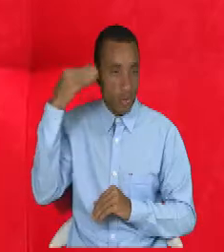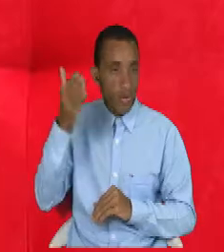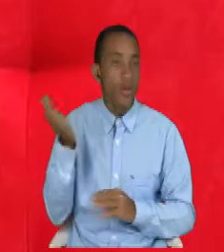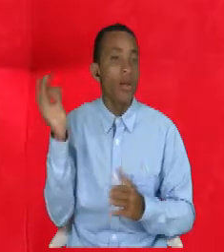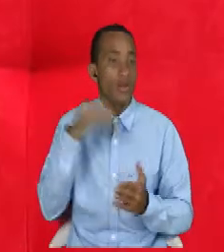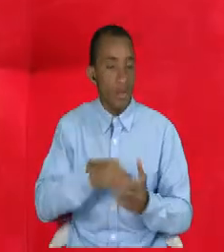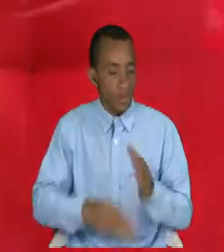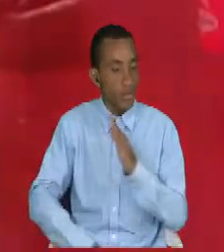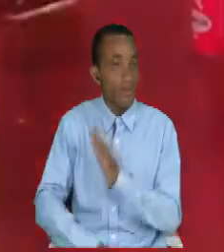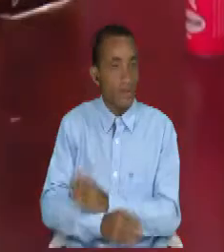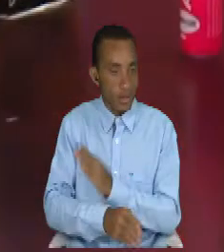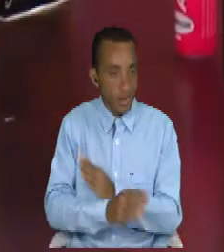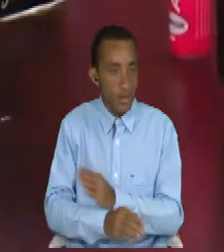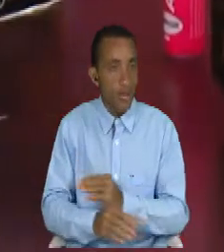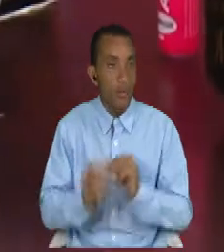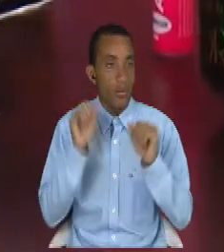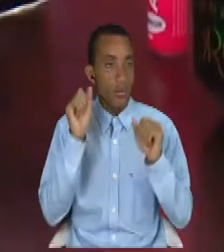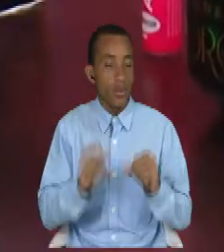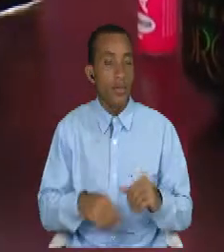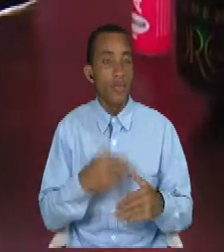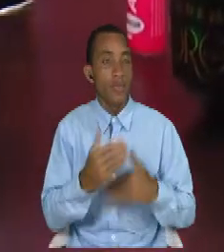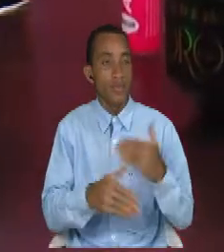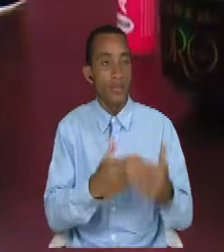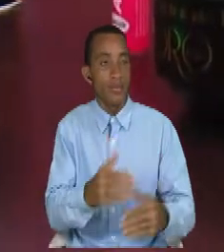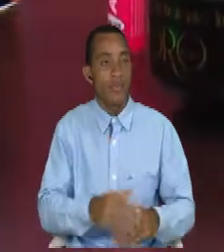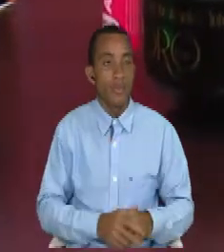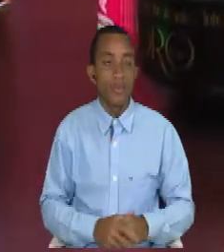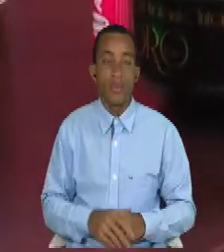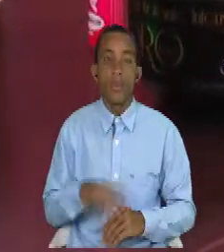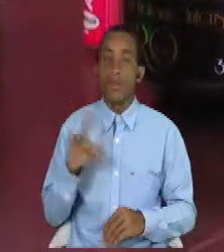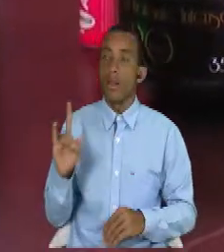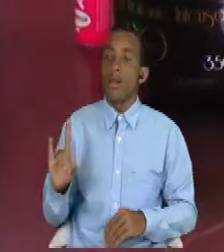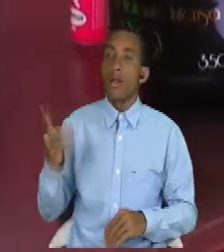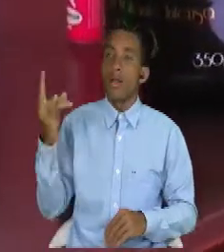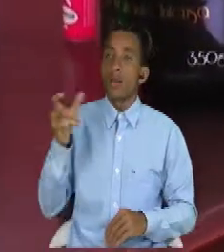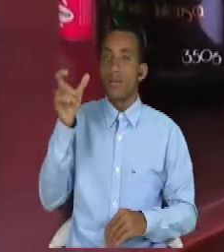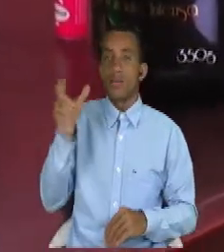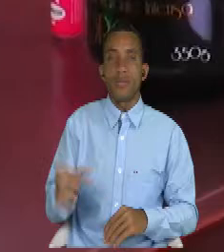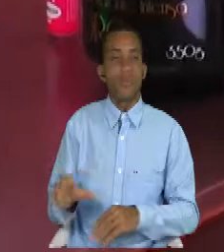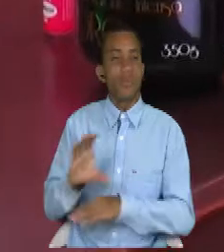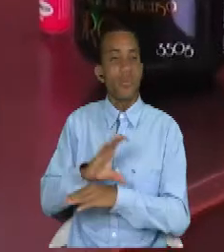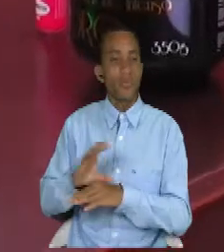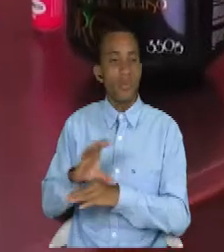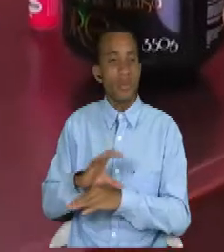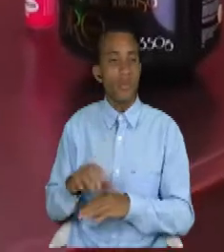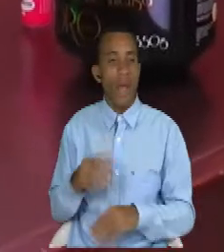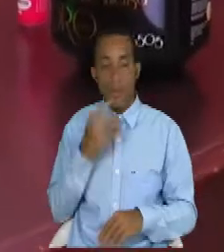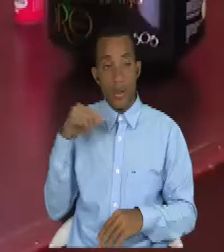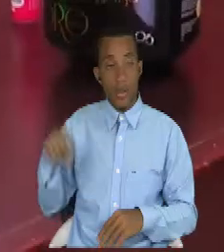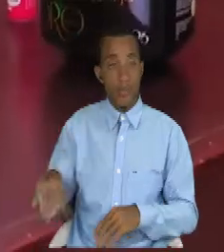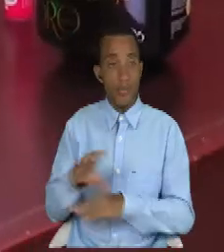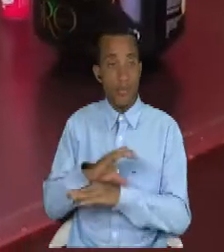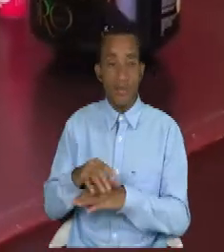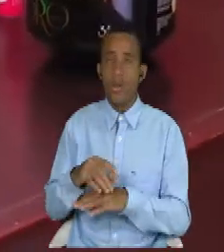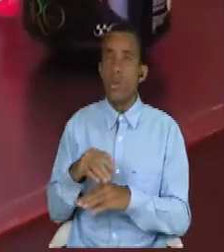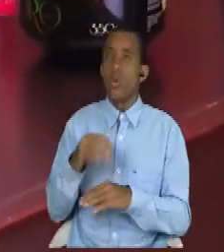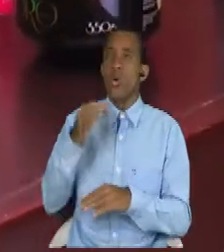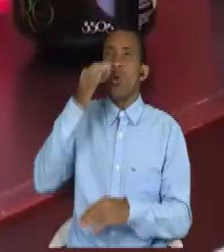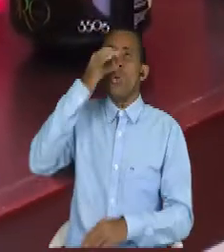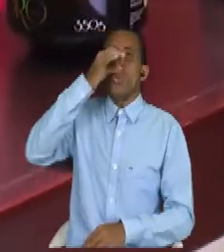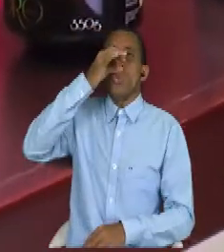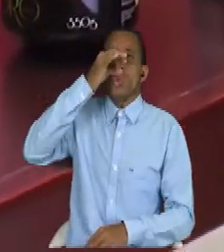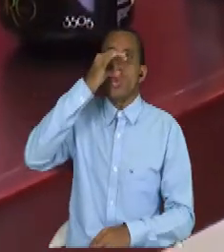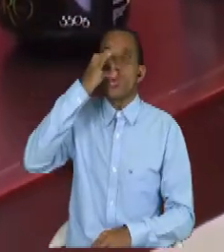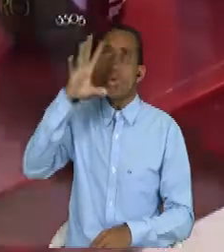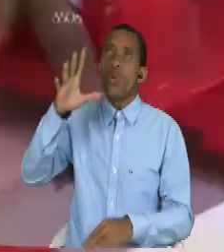luciendo esos esos procesos eso es algo que en una ciudad como barranca bermeja con tanta contaminación con este sol tan